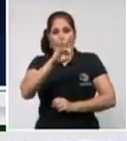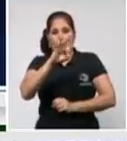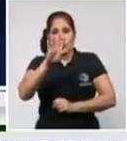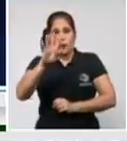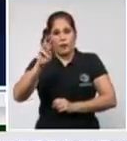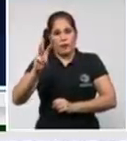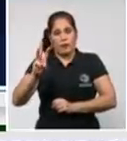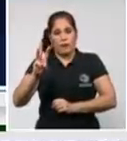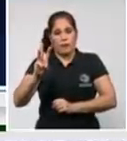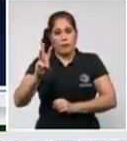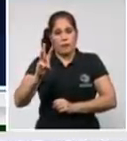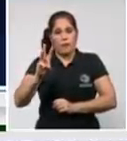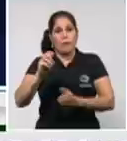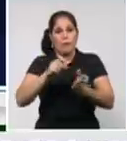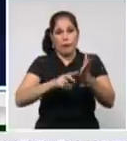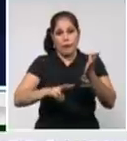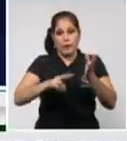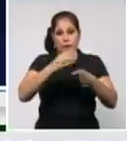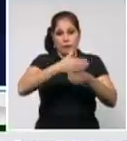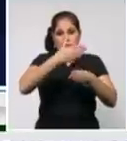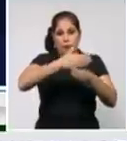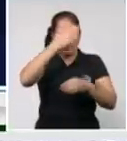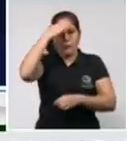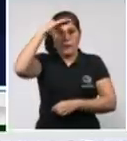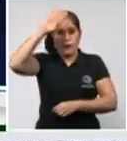843. Y de Santiago de Cuba,